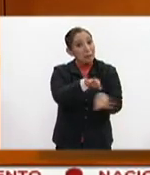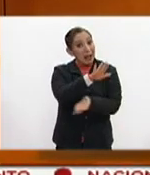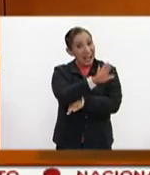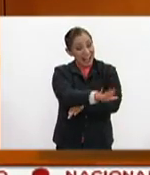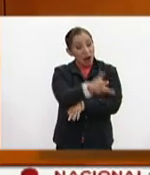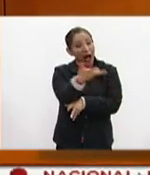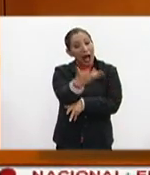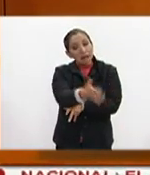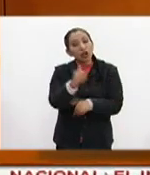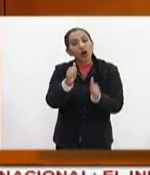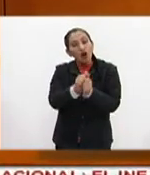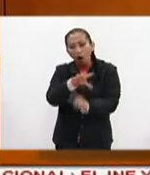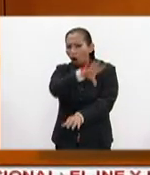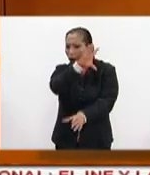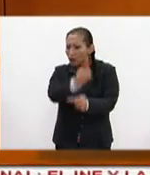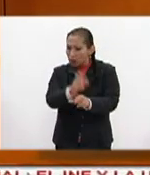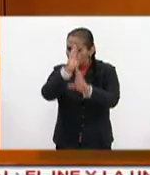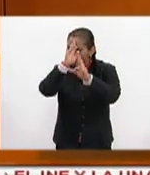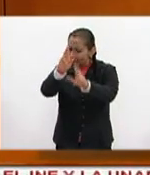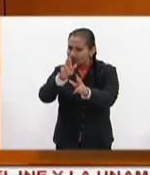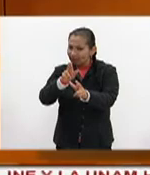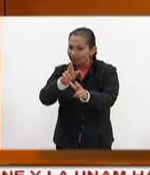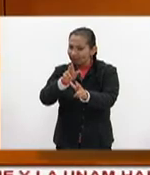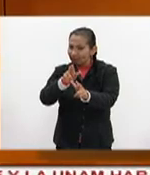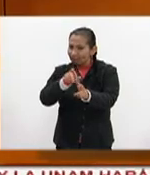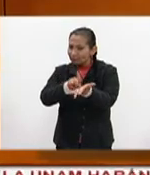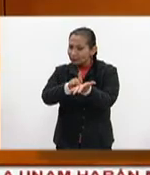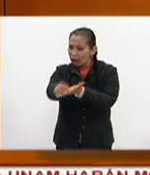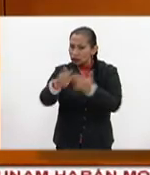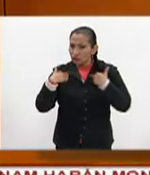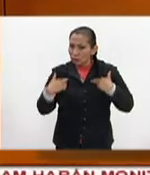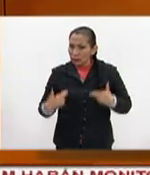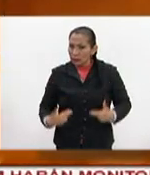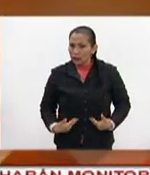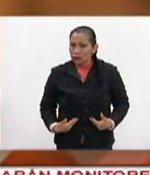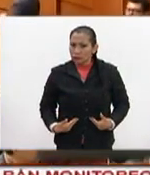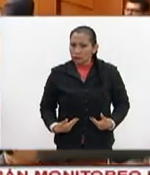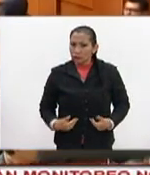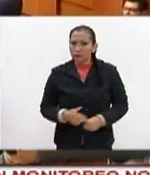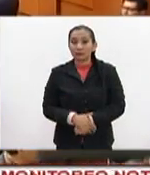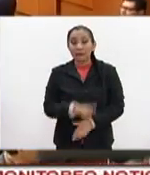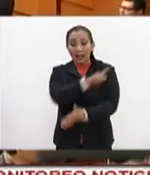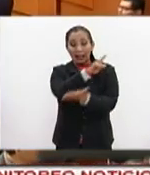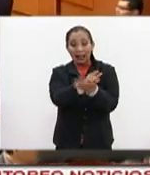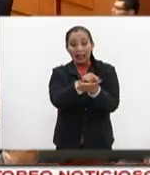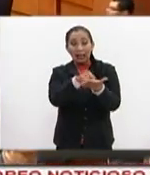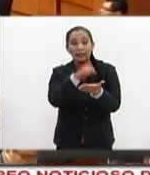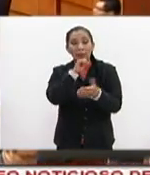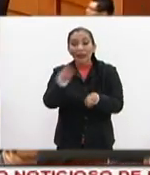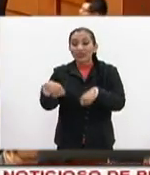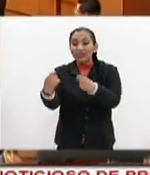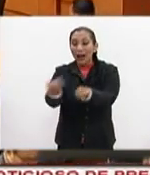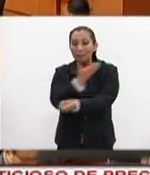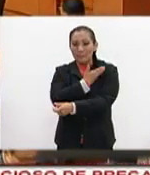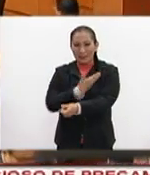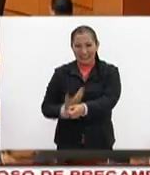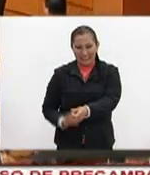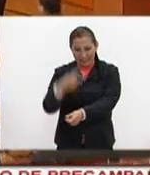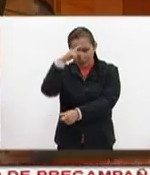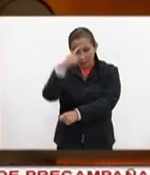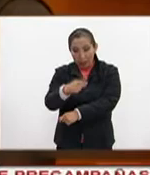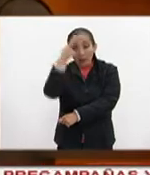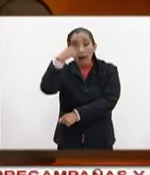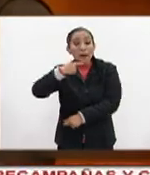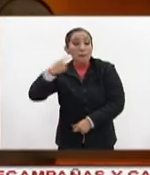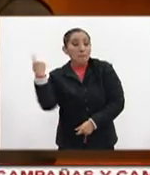estas se dé con total apego al respeto de los derechos humanos. La ley también faculta al presidente de la República